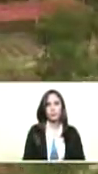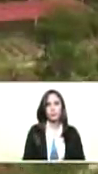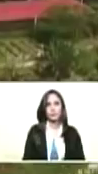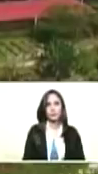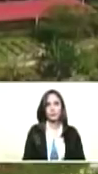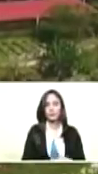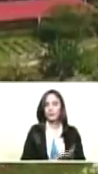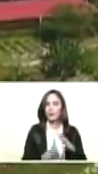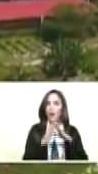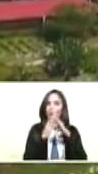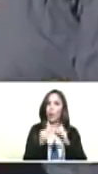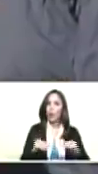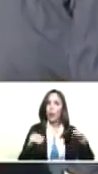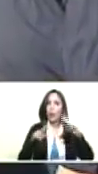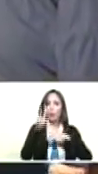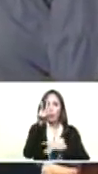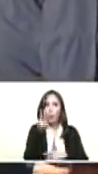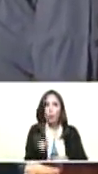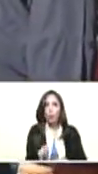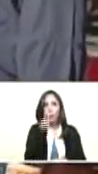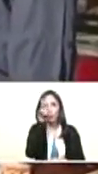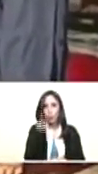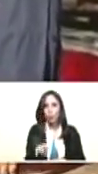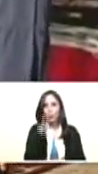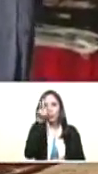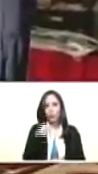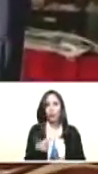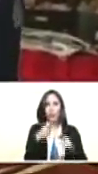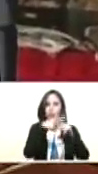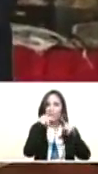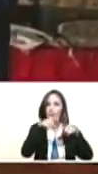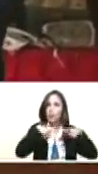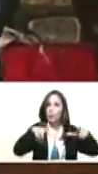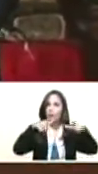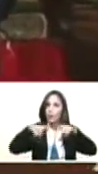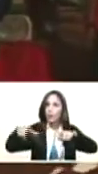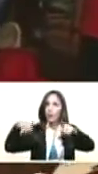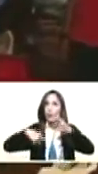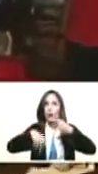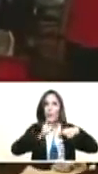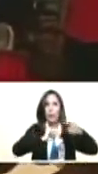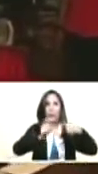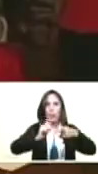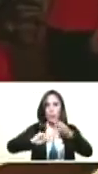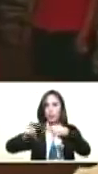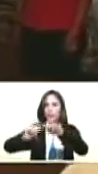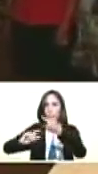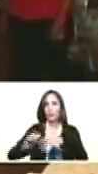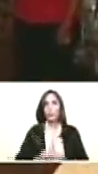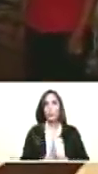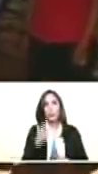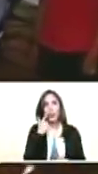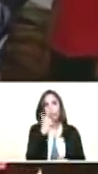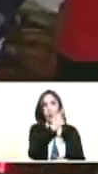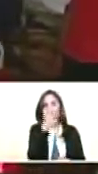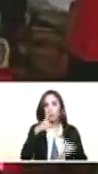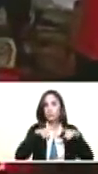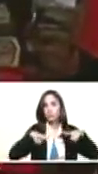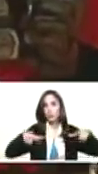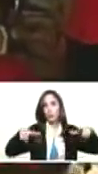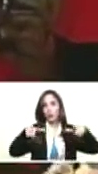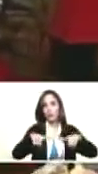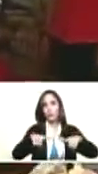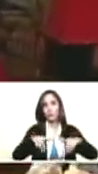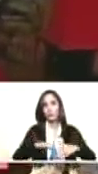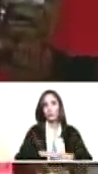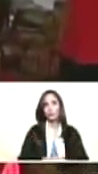Todos los días por adelante, todo el país. Ministro de Alimentación. Buenas tardes, mi comandante jefe. Bueno, bienvenido aquí a este, un espacio más aquí de las ferias del Campo